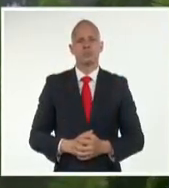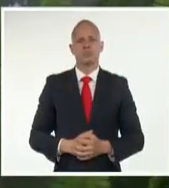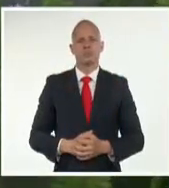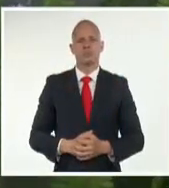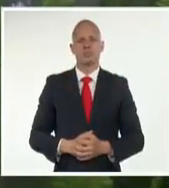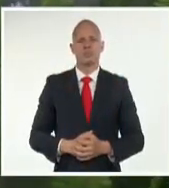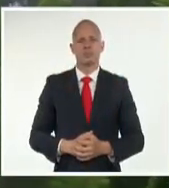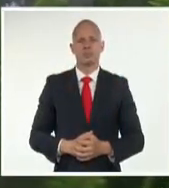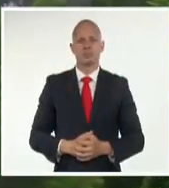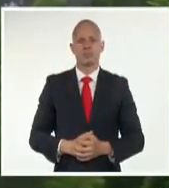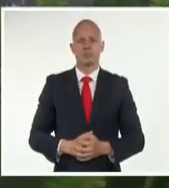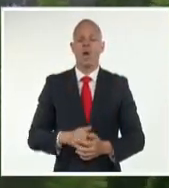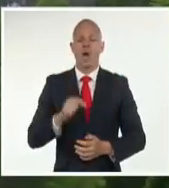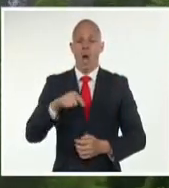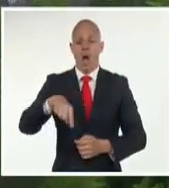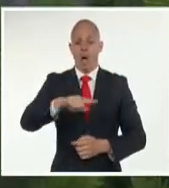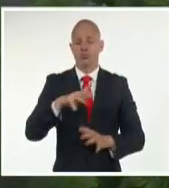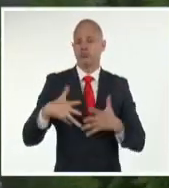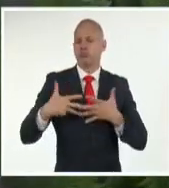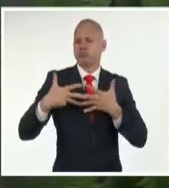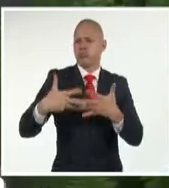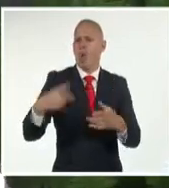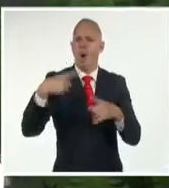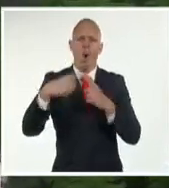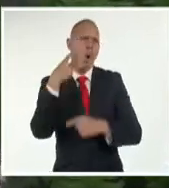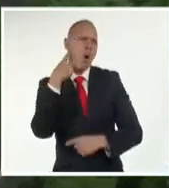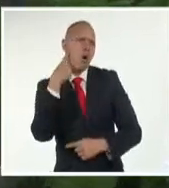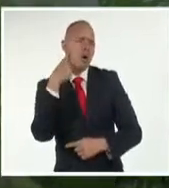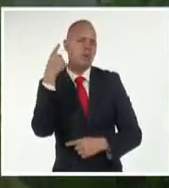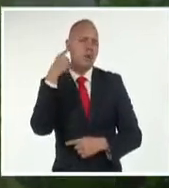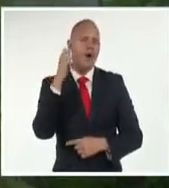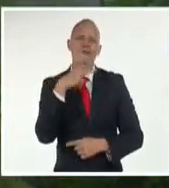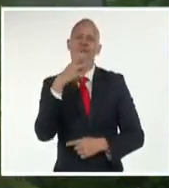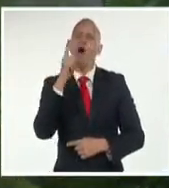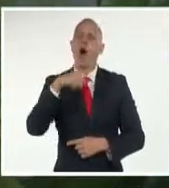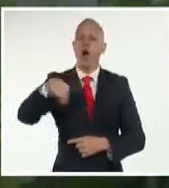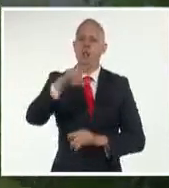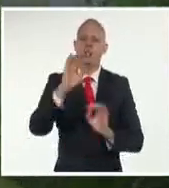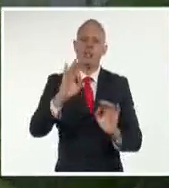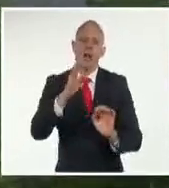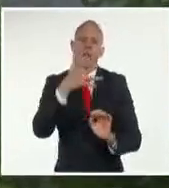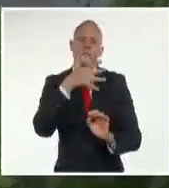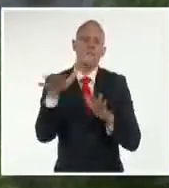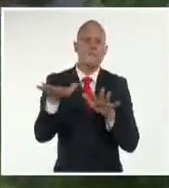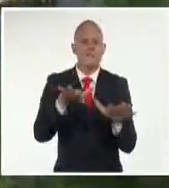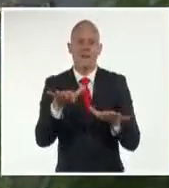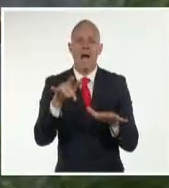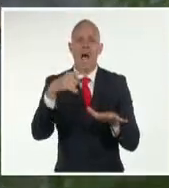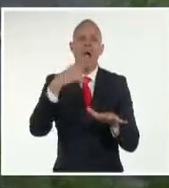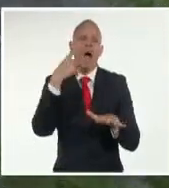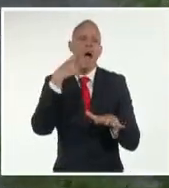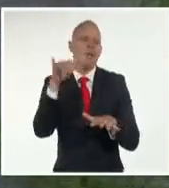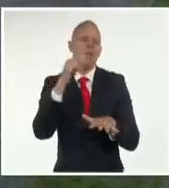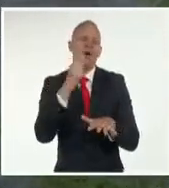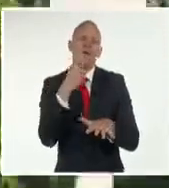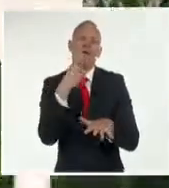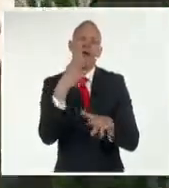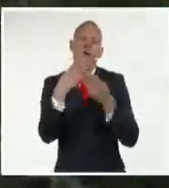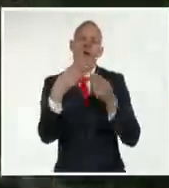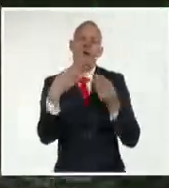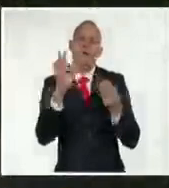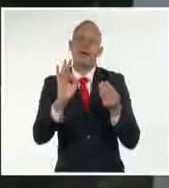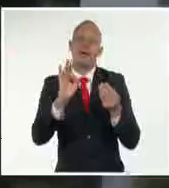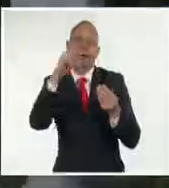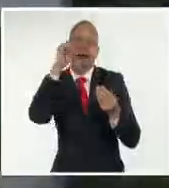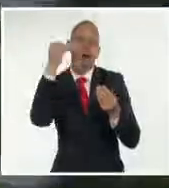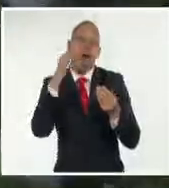En medio del homenaje irrumpe otra vez su voz en el lomerío del Segundo Frente, acostumbrado a esa melodía, una señal inequívoca de